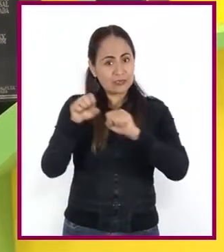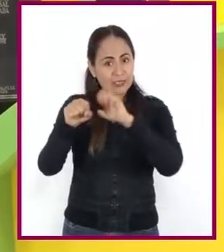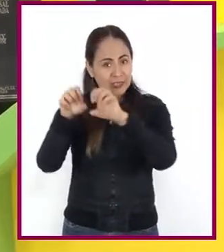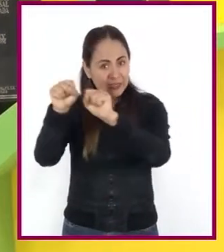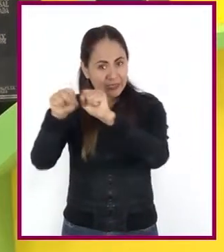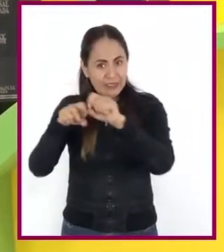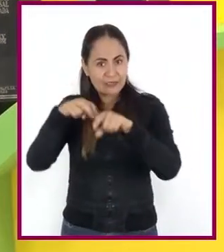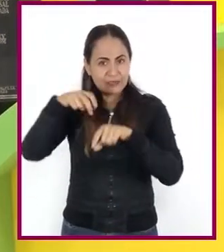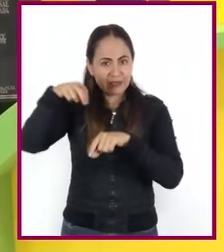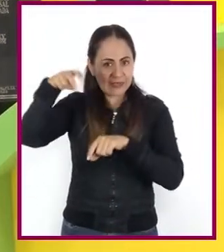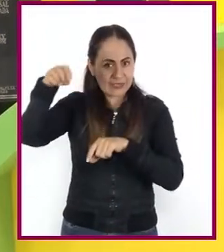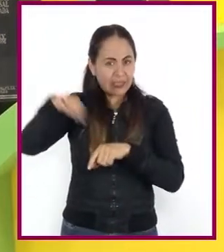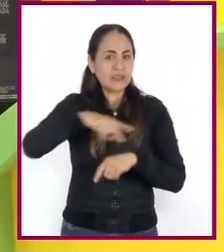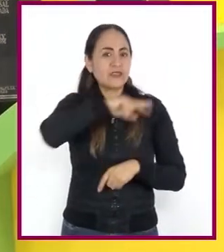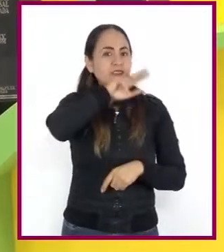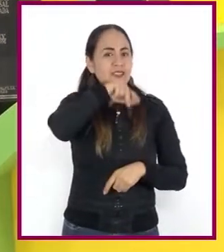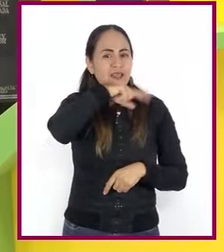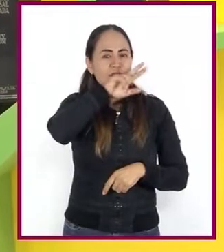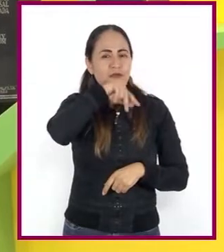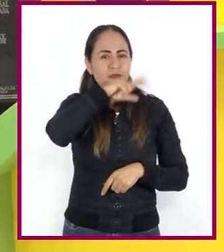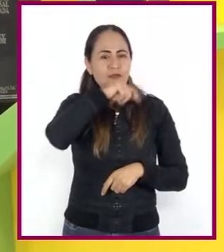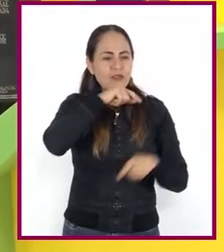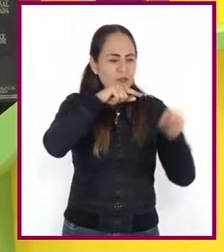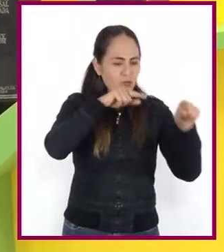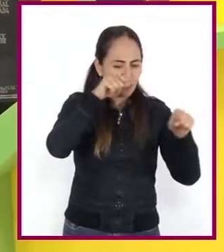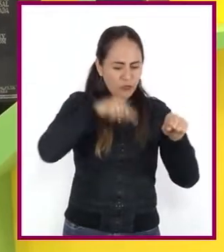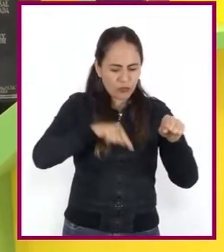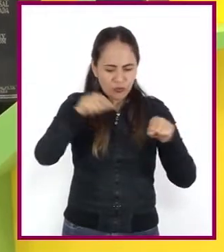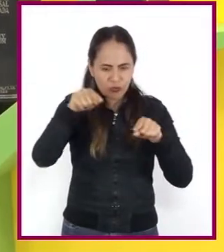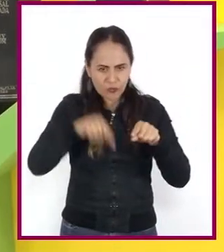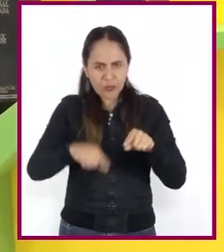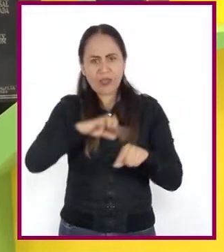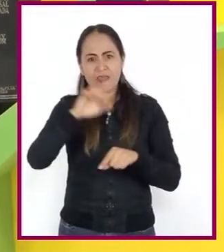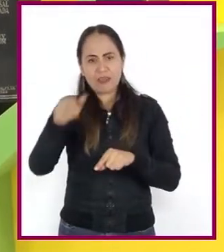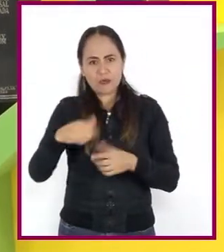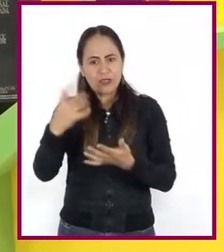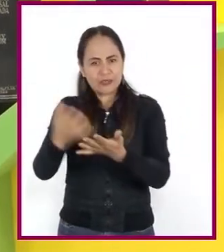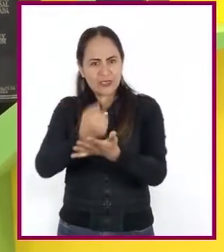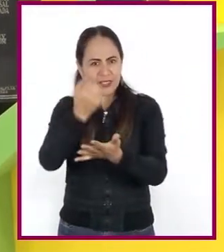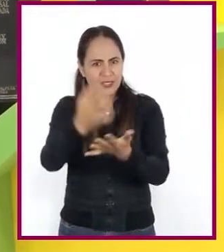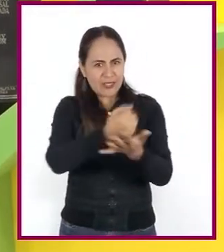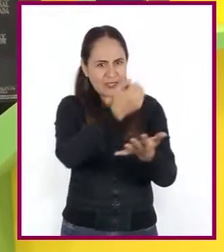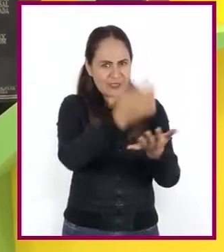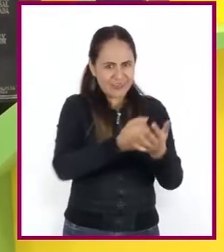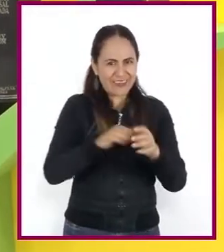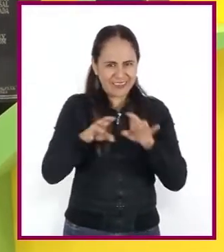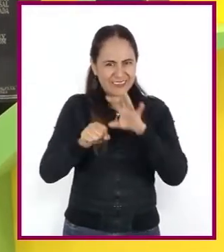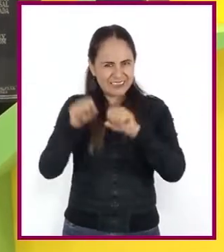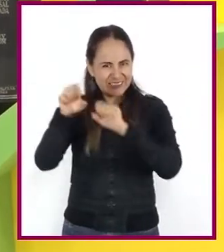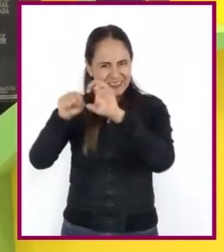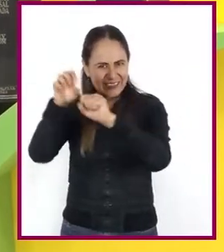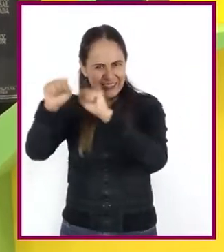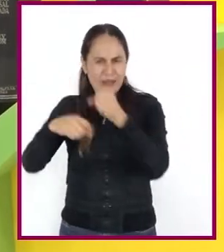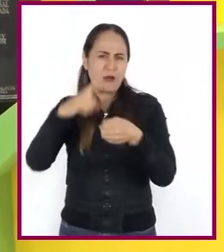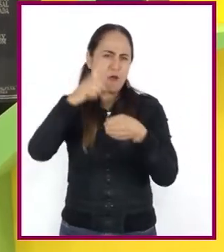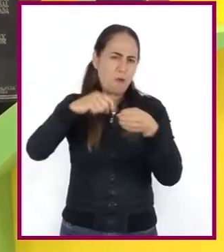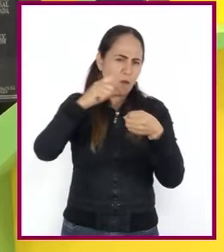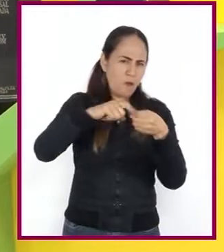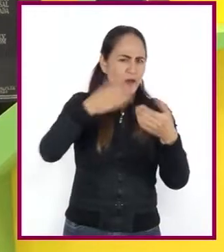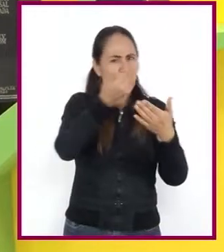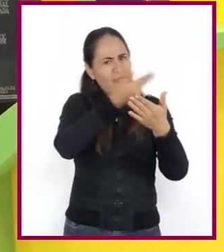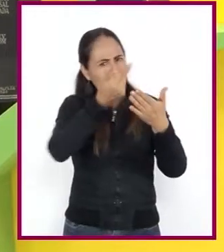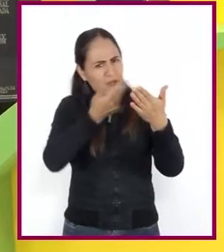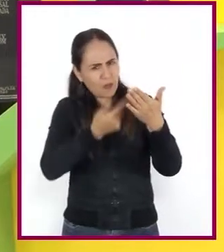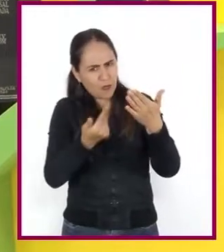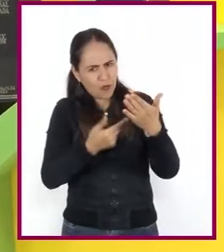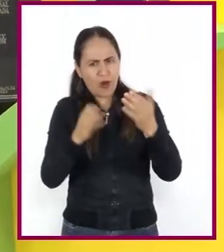serpientes, distribuyéndolas y variando la recompensa por cada escalera. Coloreen, pinten, dibujen o